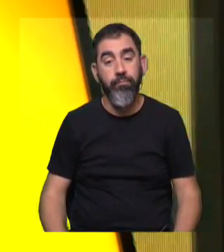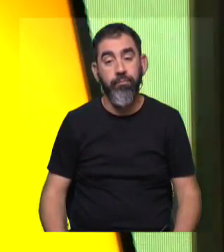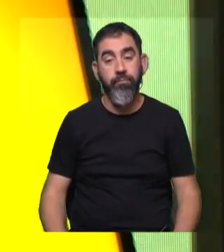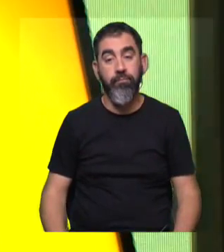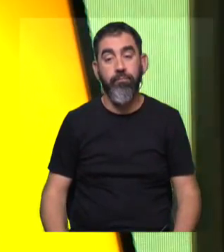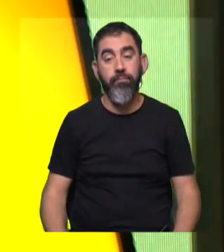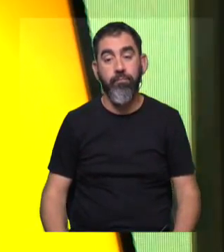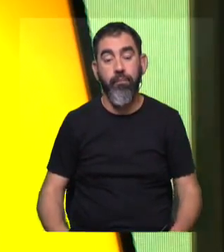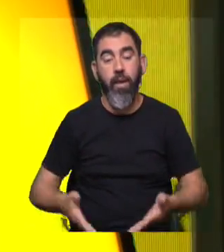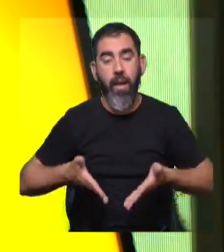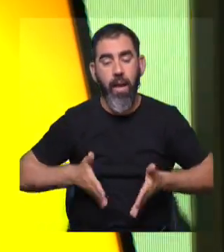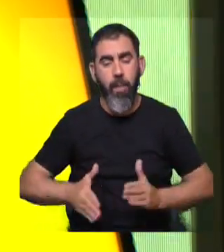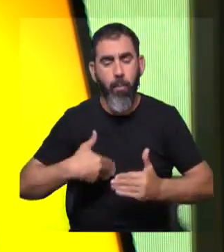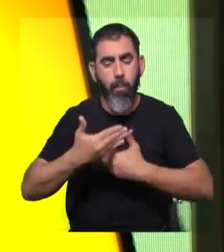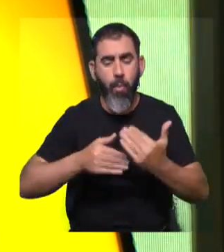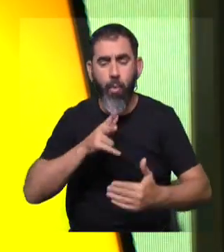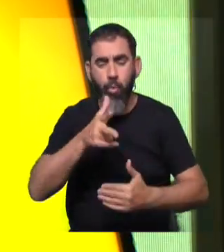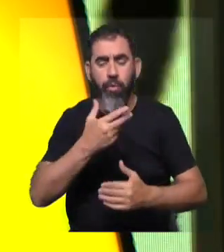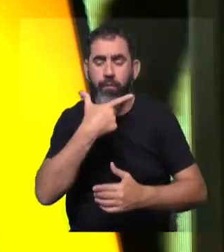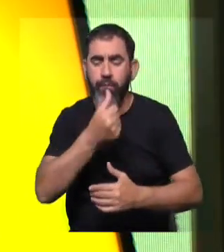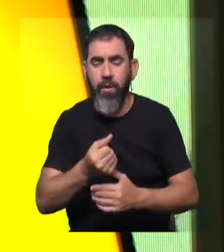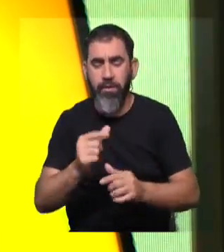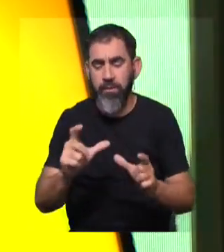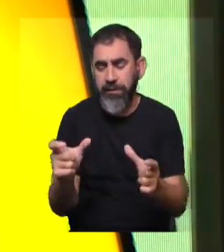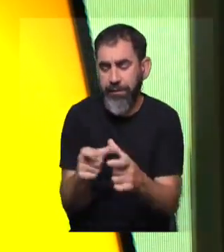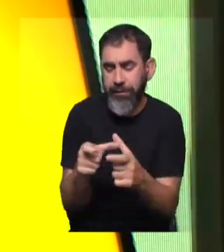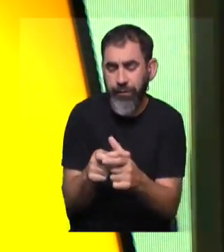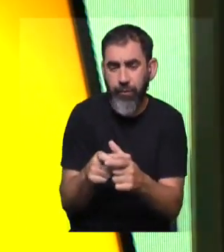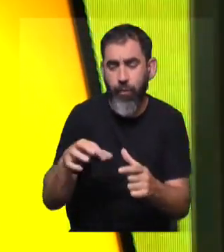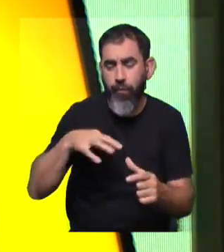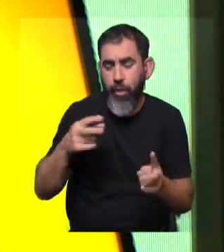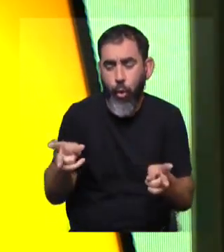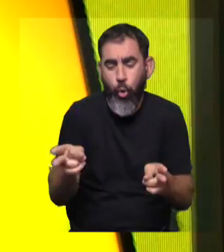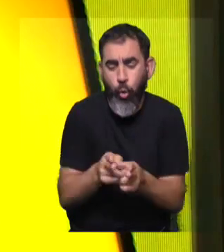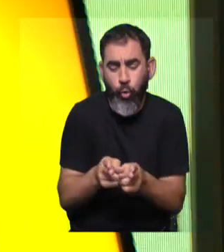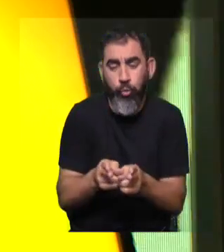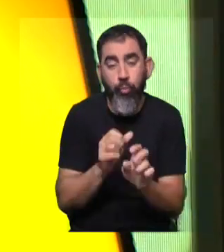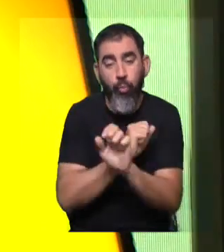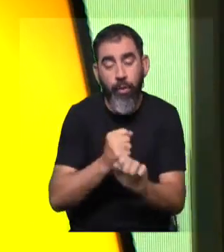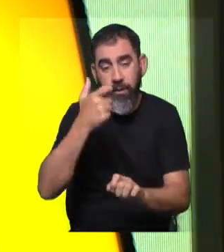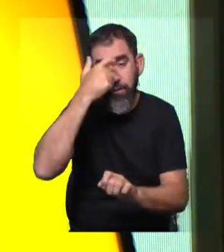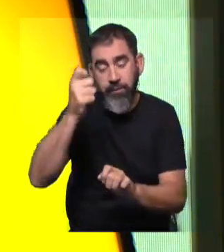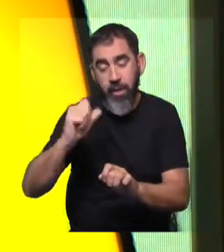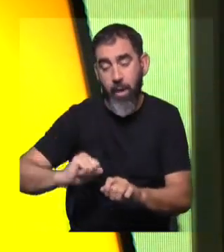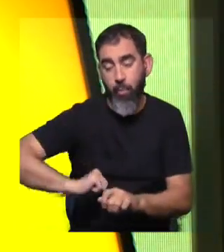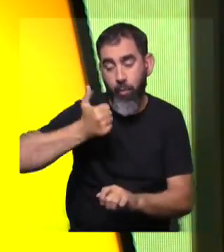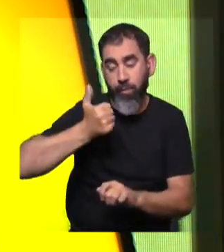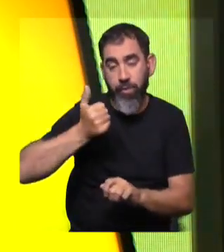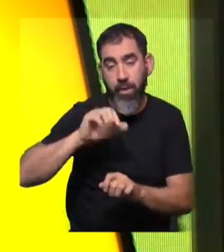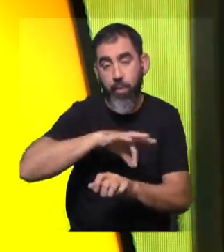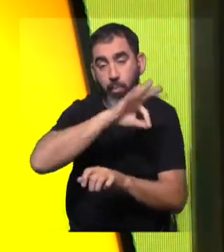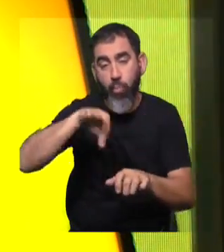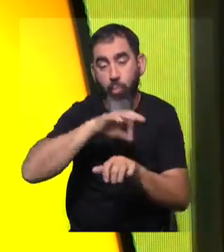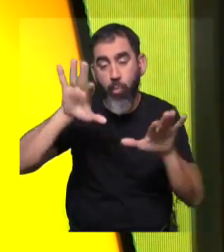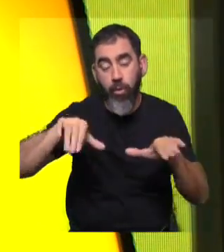Se reproduce fácil, no requiere mucho espacio, tiene ciclos de vidas cortos, todo eso permite que la ciencia pueda utilizarlo justamente